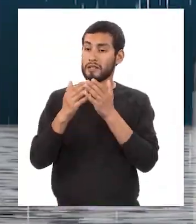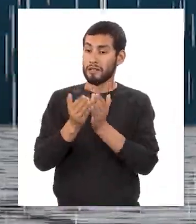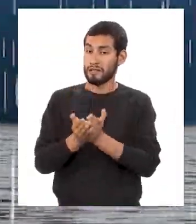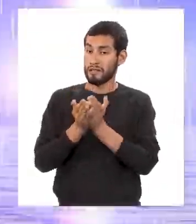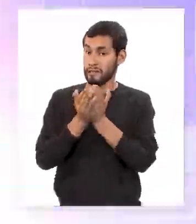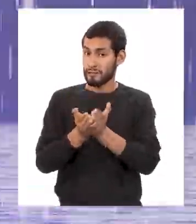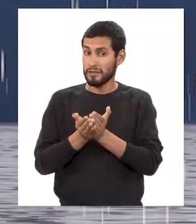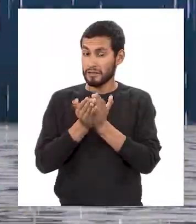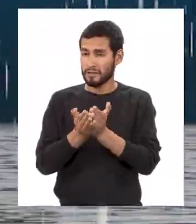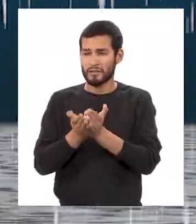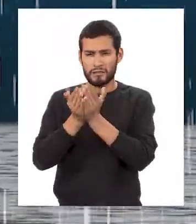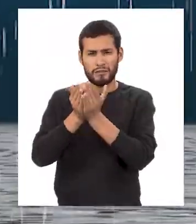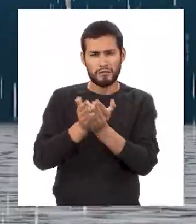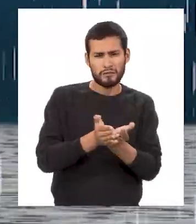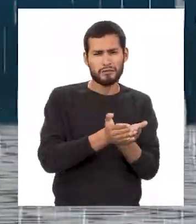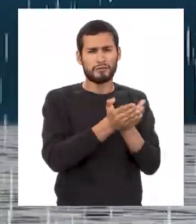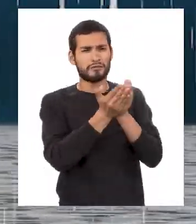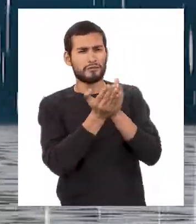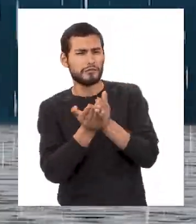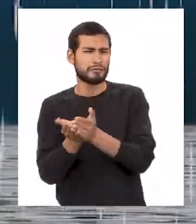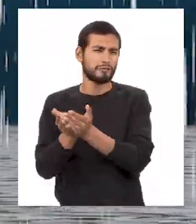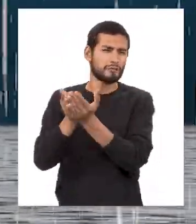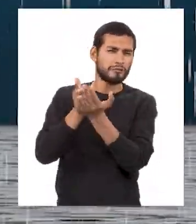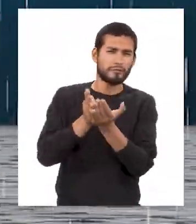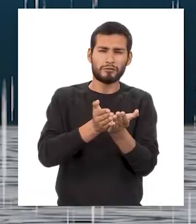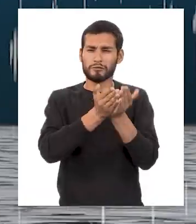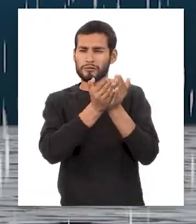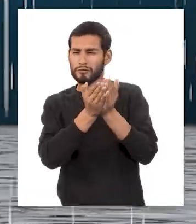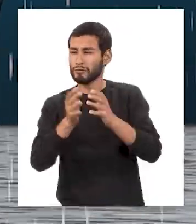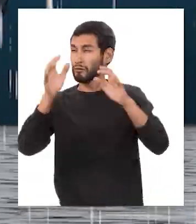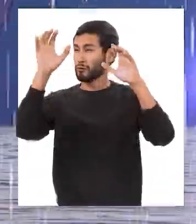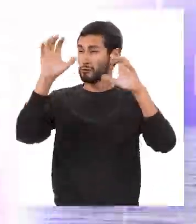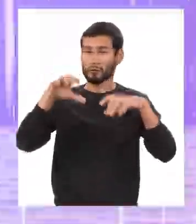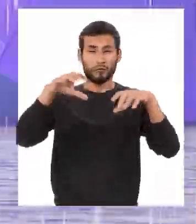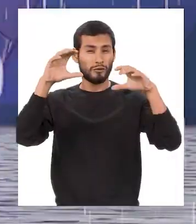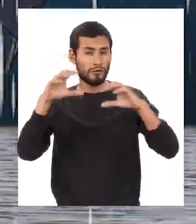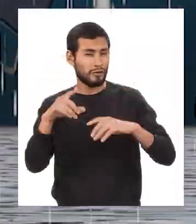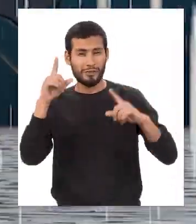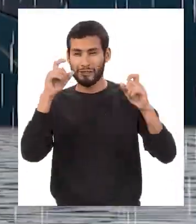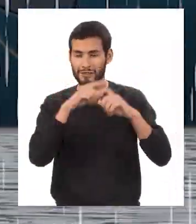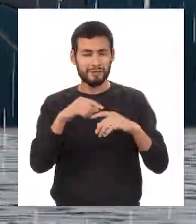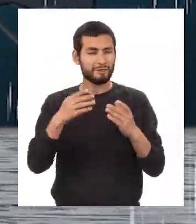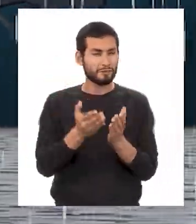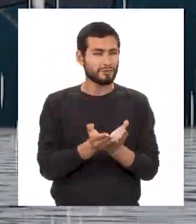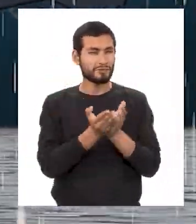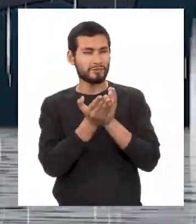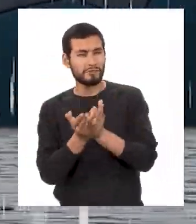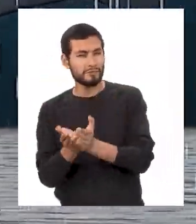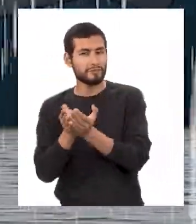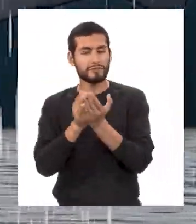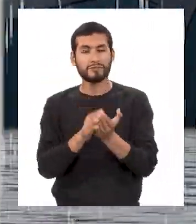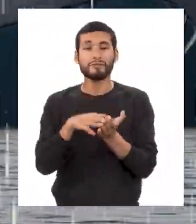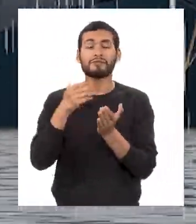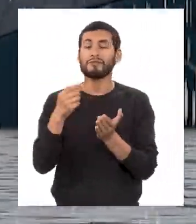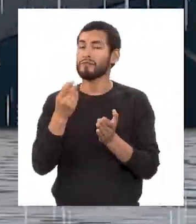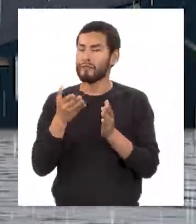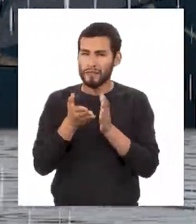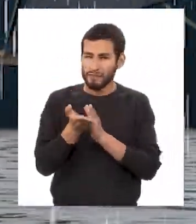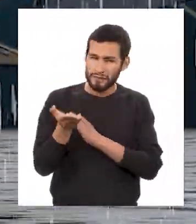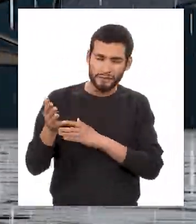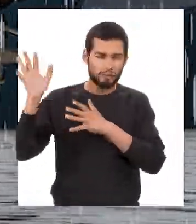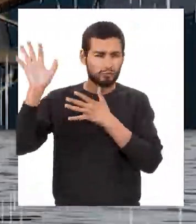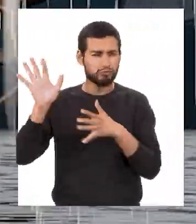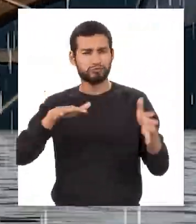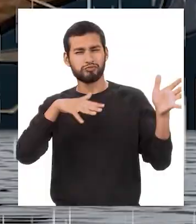El barco en el que iban se meneaba muy fuerte. Las lluvias no ayudaron mucho, ya que luego tuvieron que